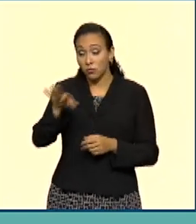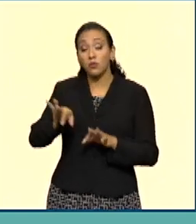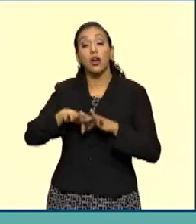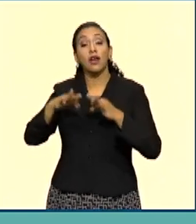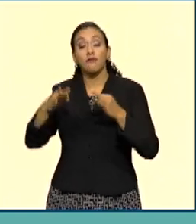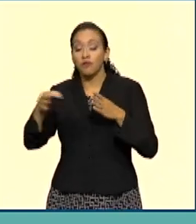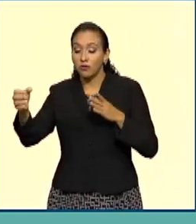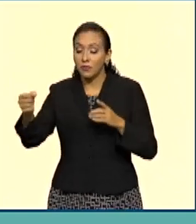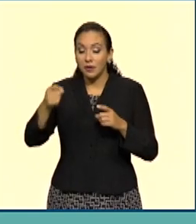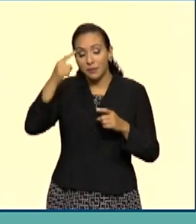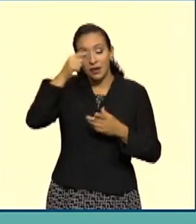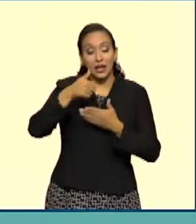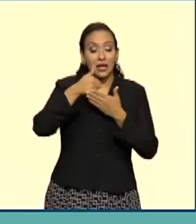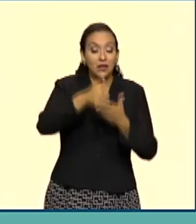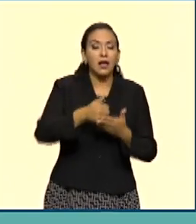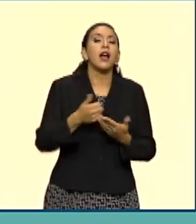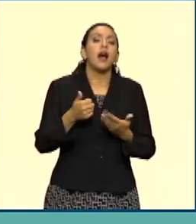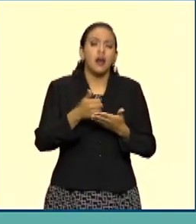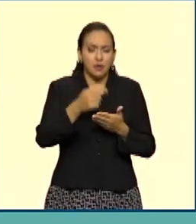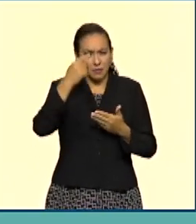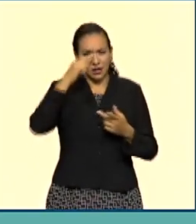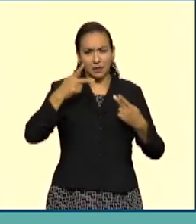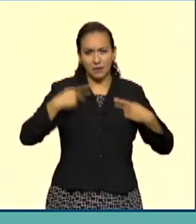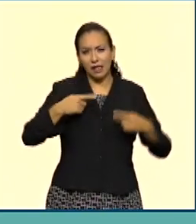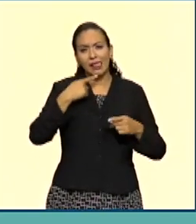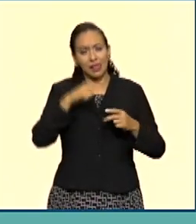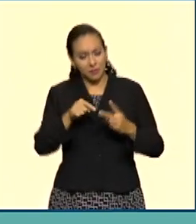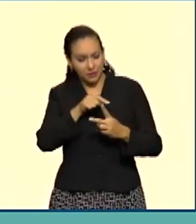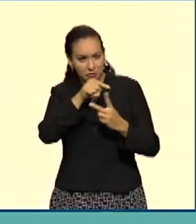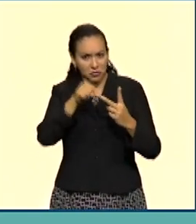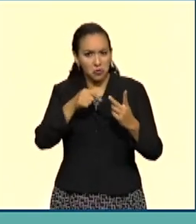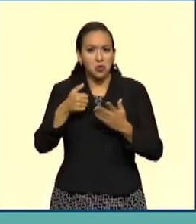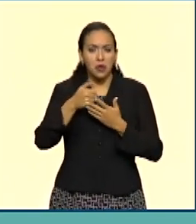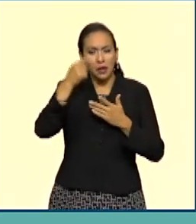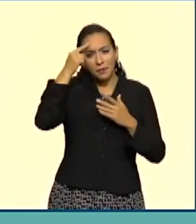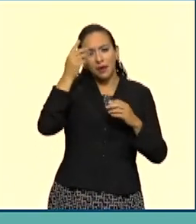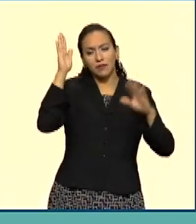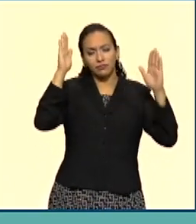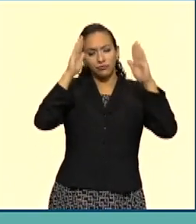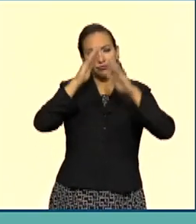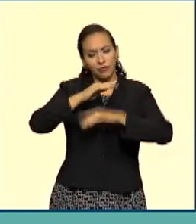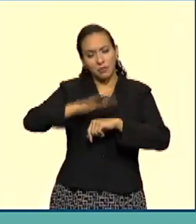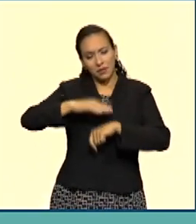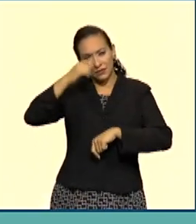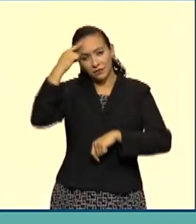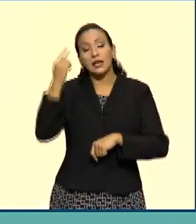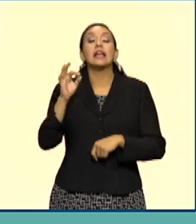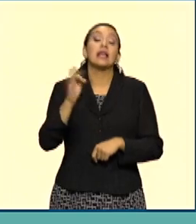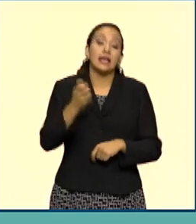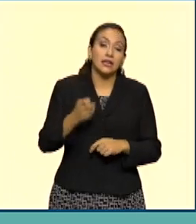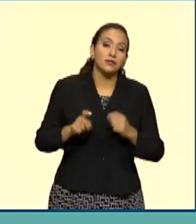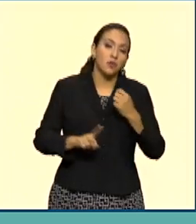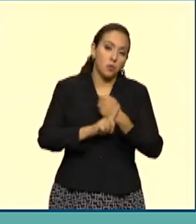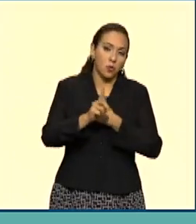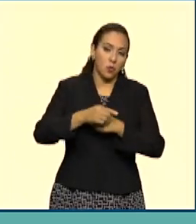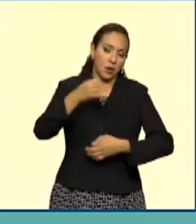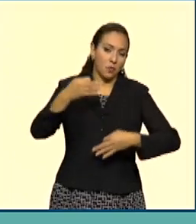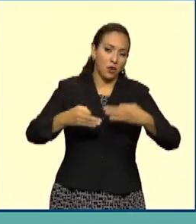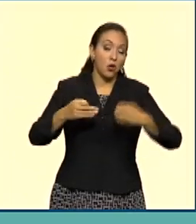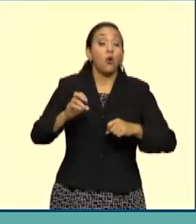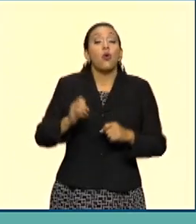a las partes lograr acuerdos de manera pacífica y colaborativa, que tendrán efectos jurídicos y evitarán